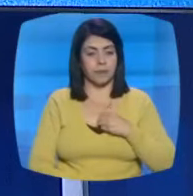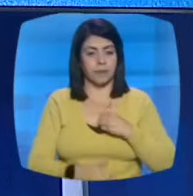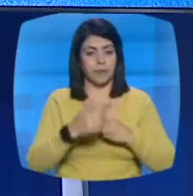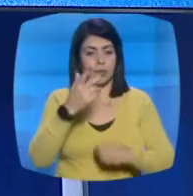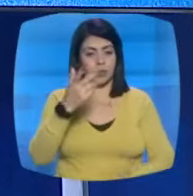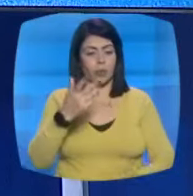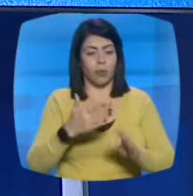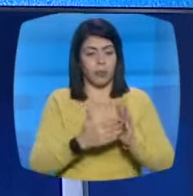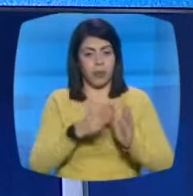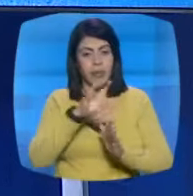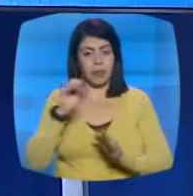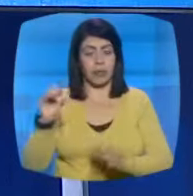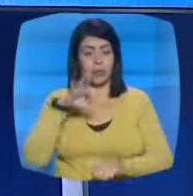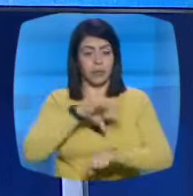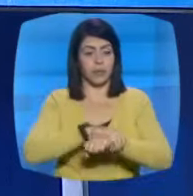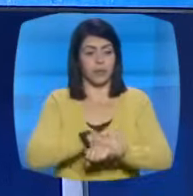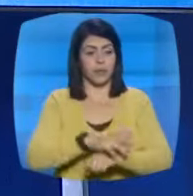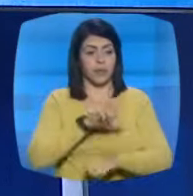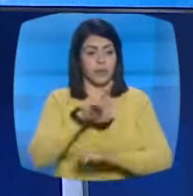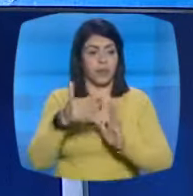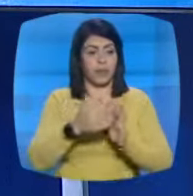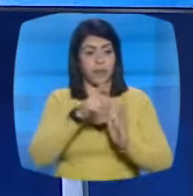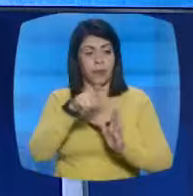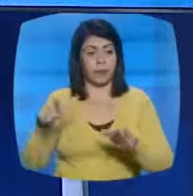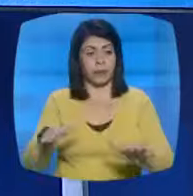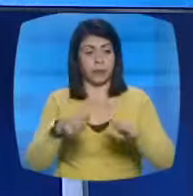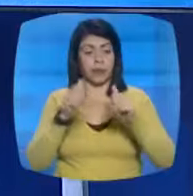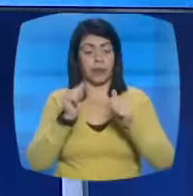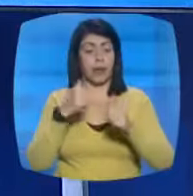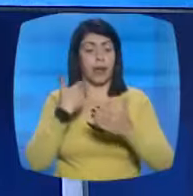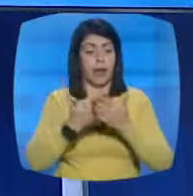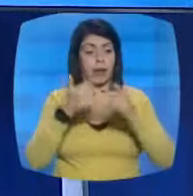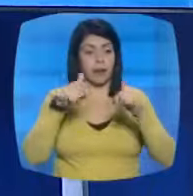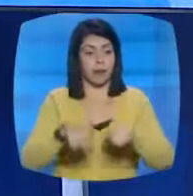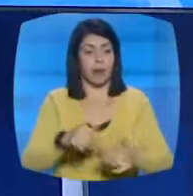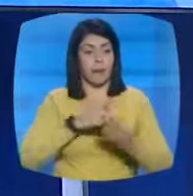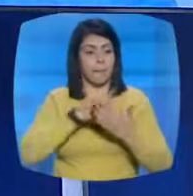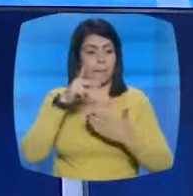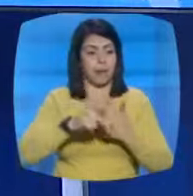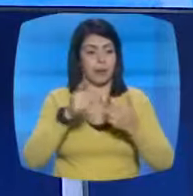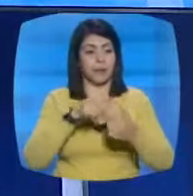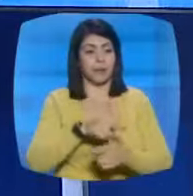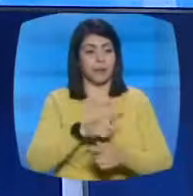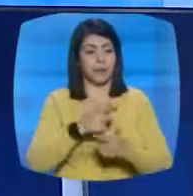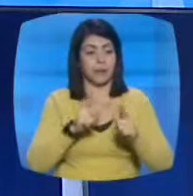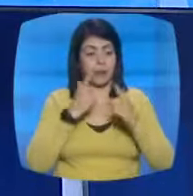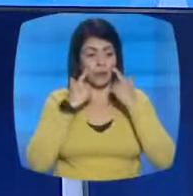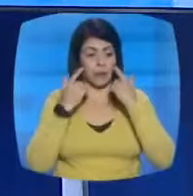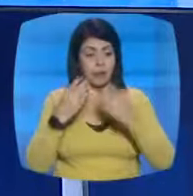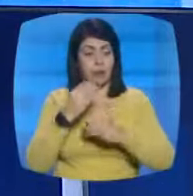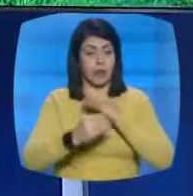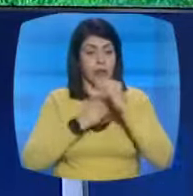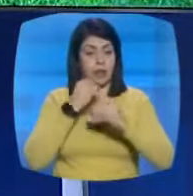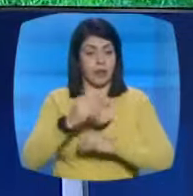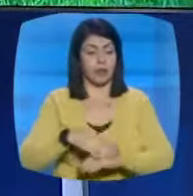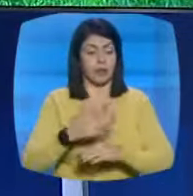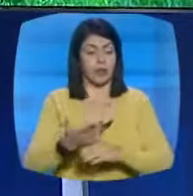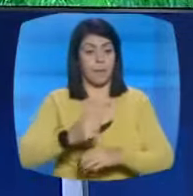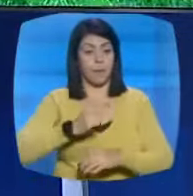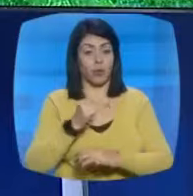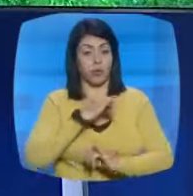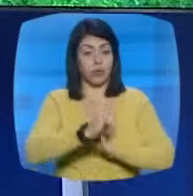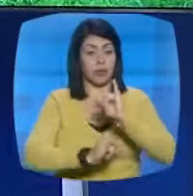2.500 detenidos y más de 3.000 personas rescatadas es el saldo que dejó la operación Liberterra 2, ejecutada por la